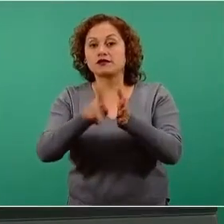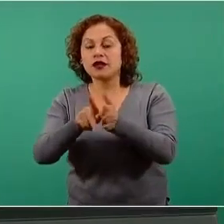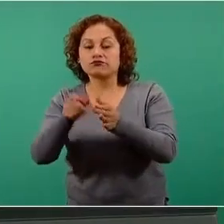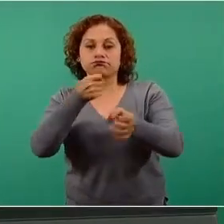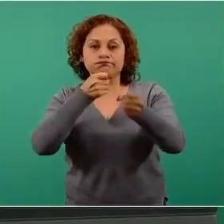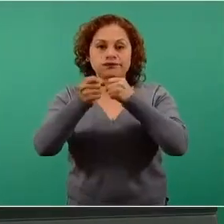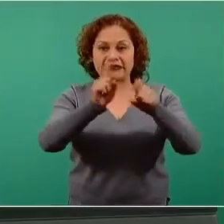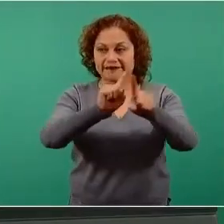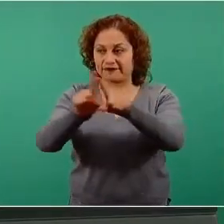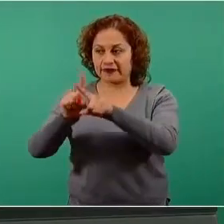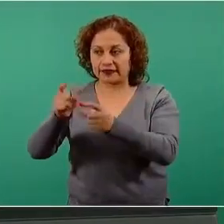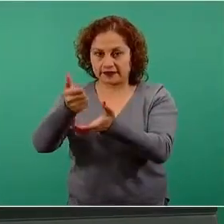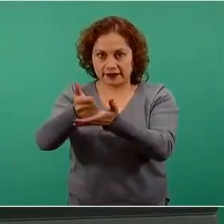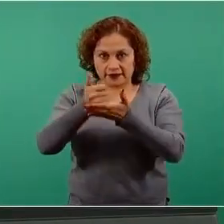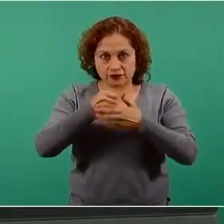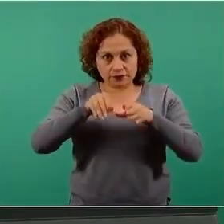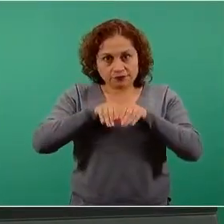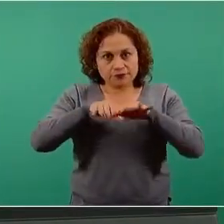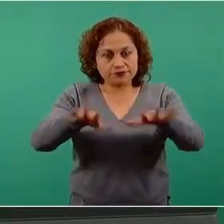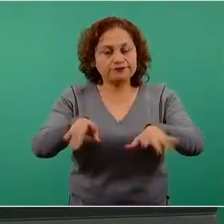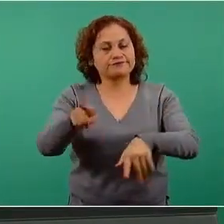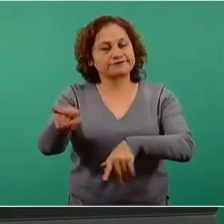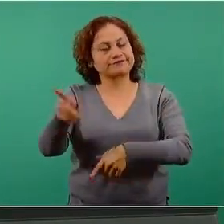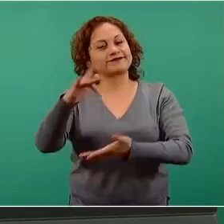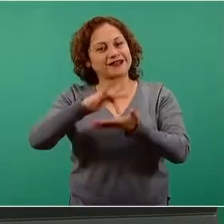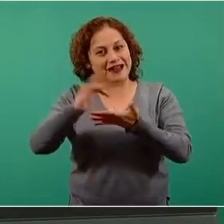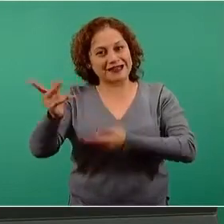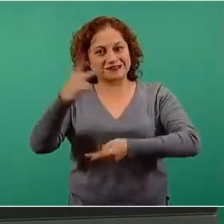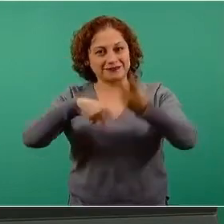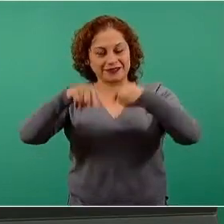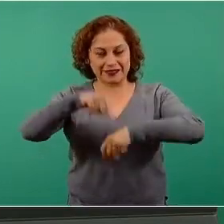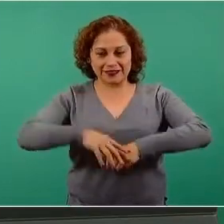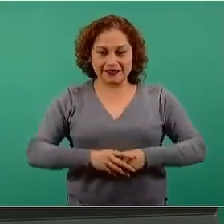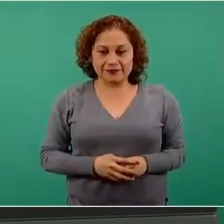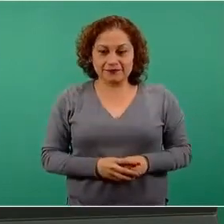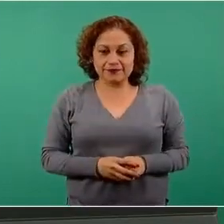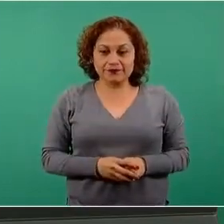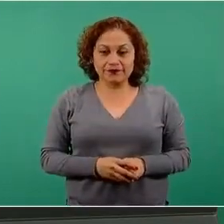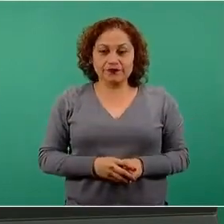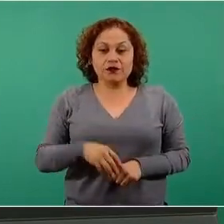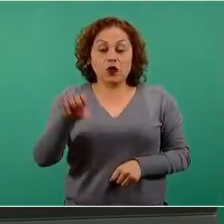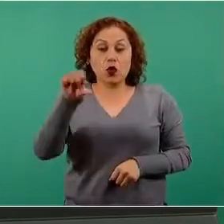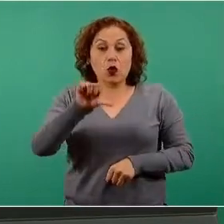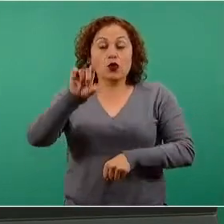acompañarnos en este viernes.